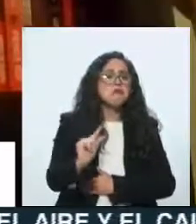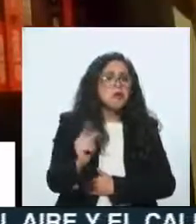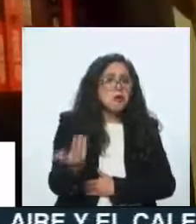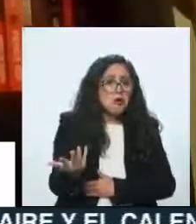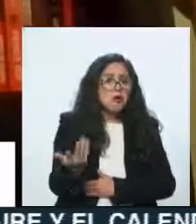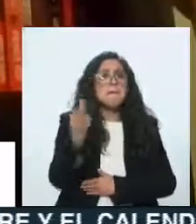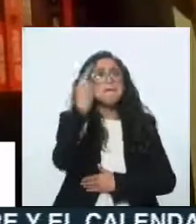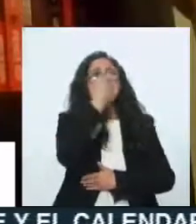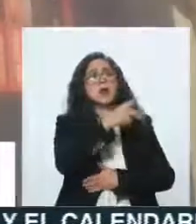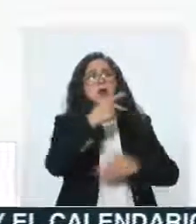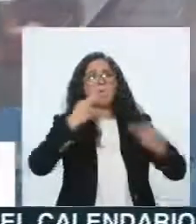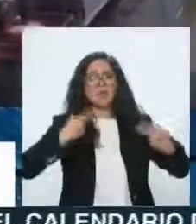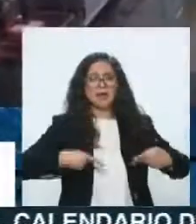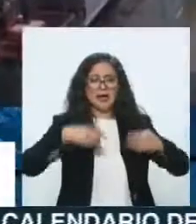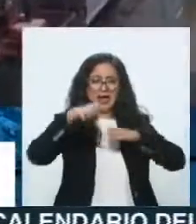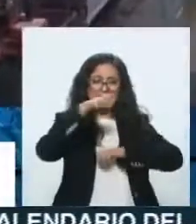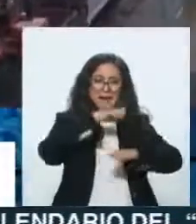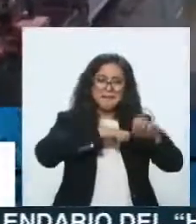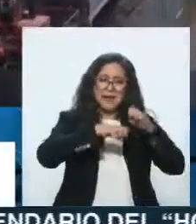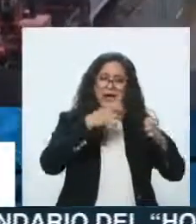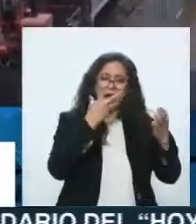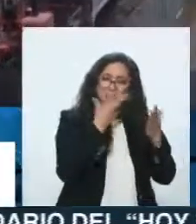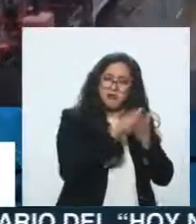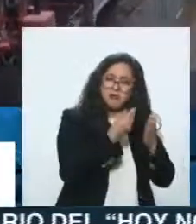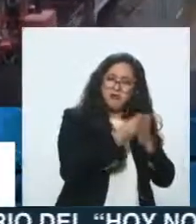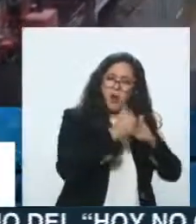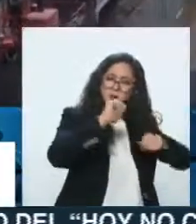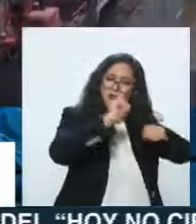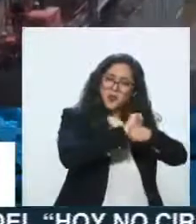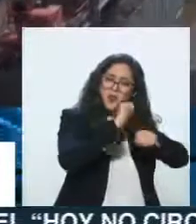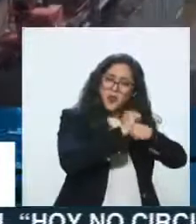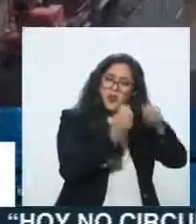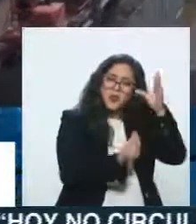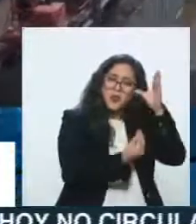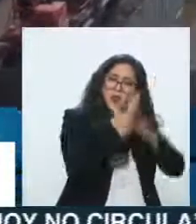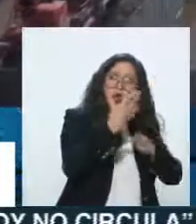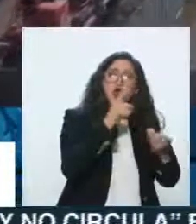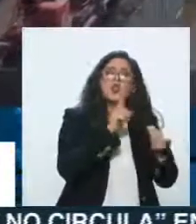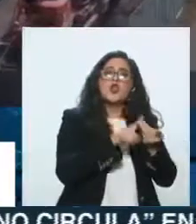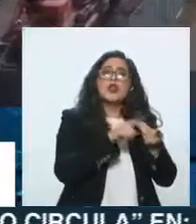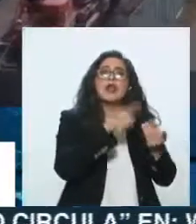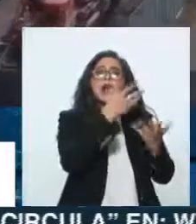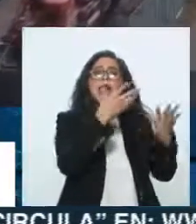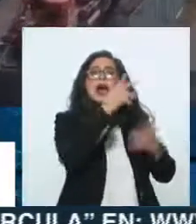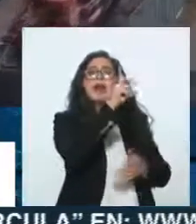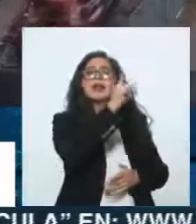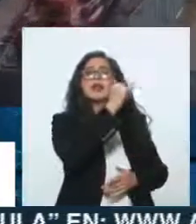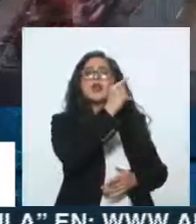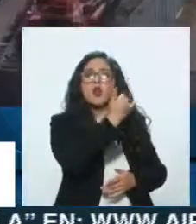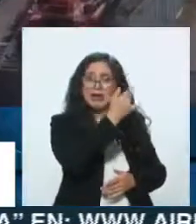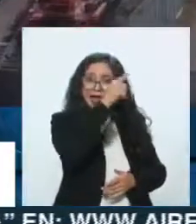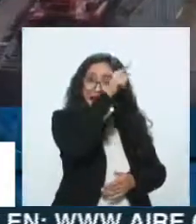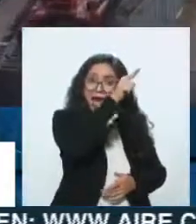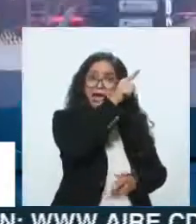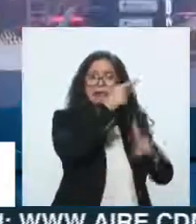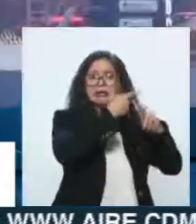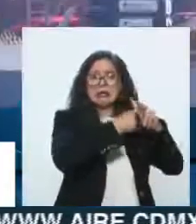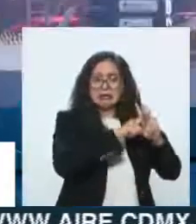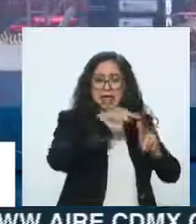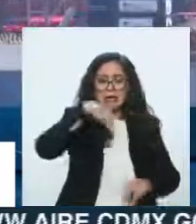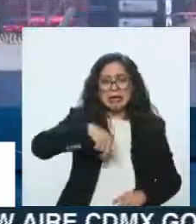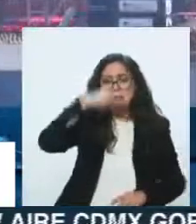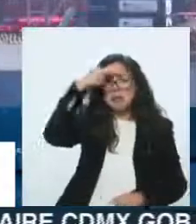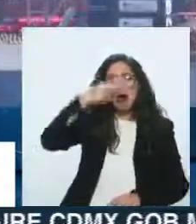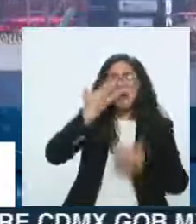y canadienses, particularmente estadounidenses, hacen su desarrollo en Detroit, no lo hacen en México. Entonces, para